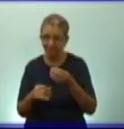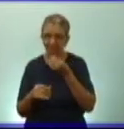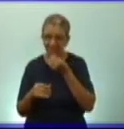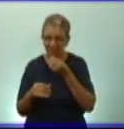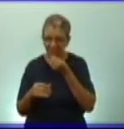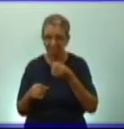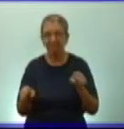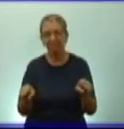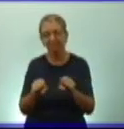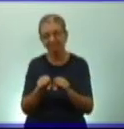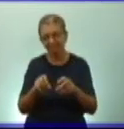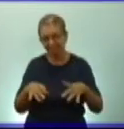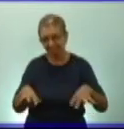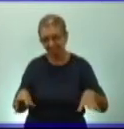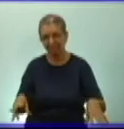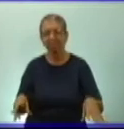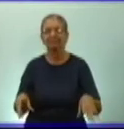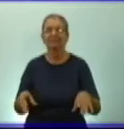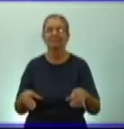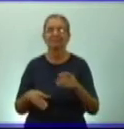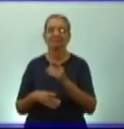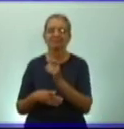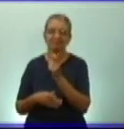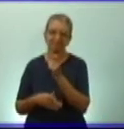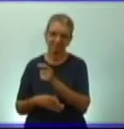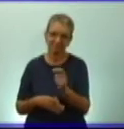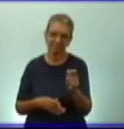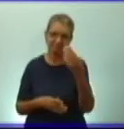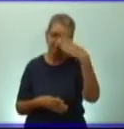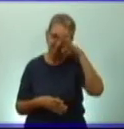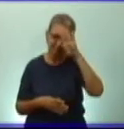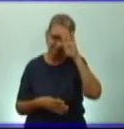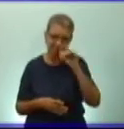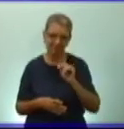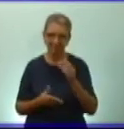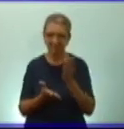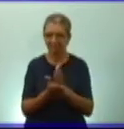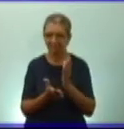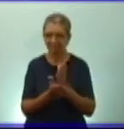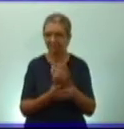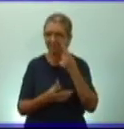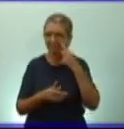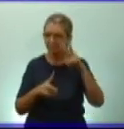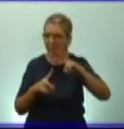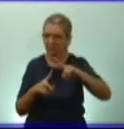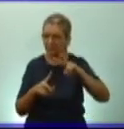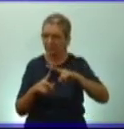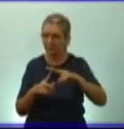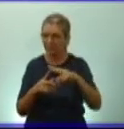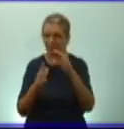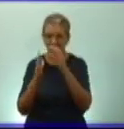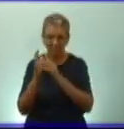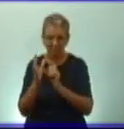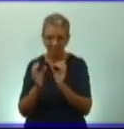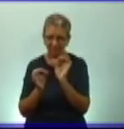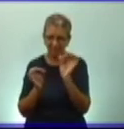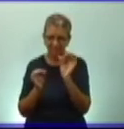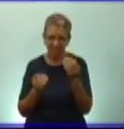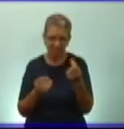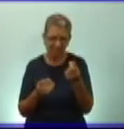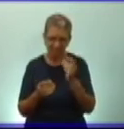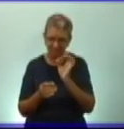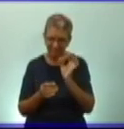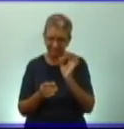portal Cubeduca, pueden utilizar la aplicación Mi Clase TV, donde pueden descargar de forma gratuita todas las clases para